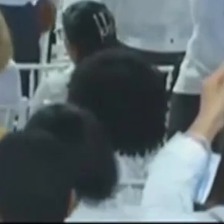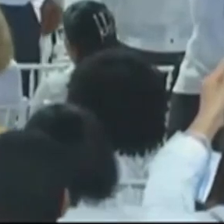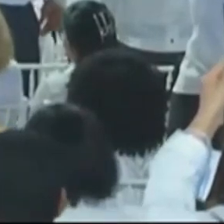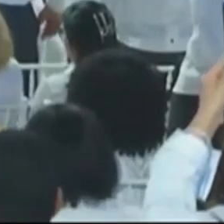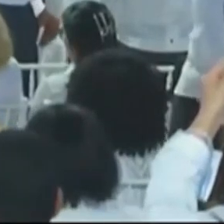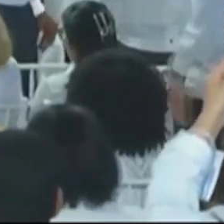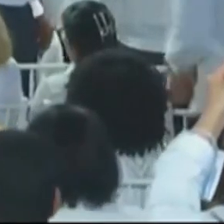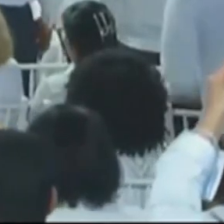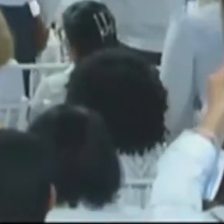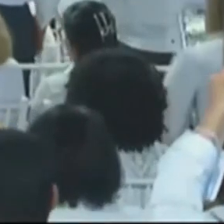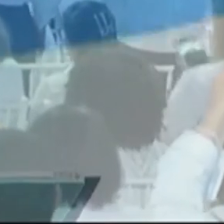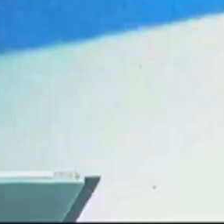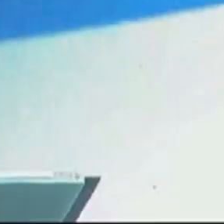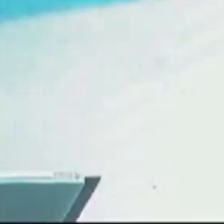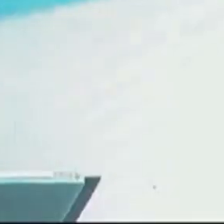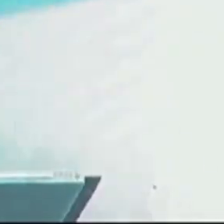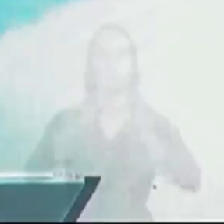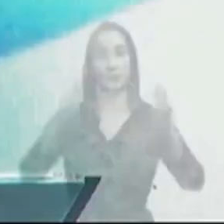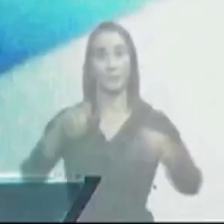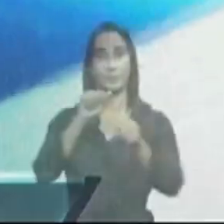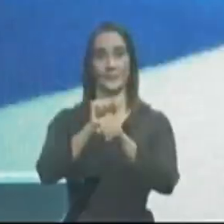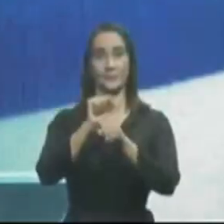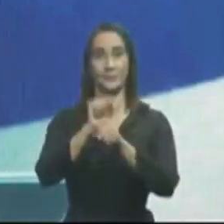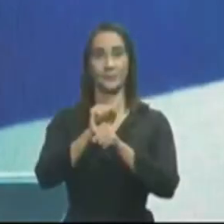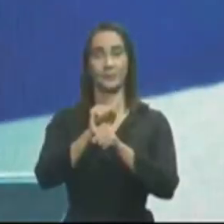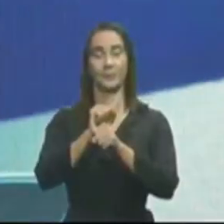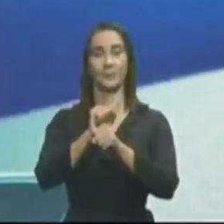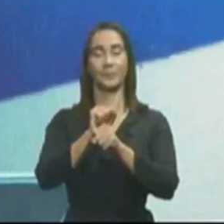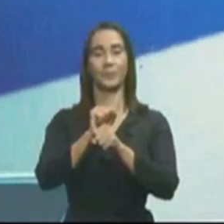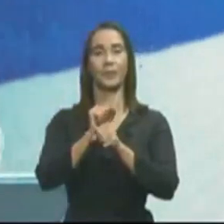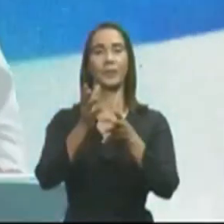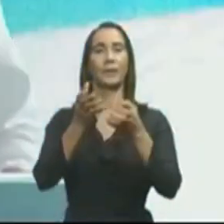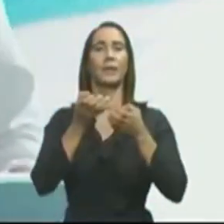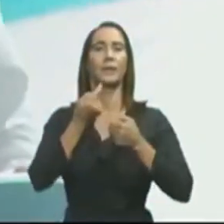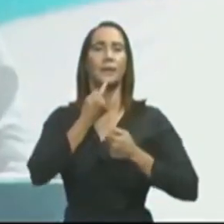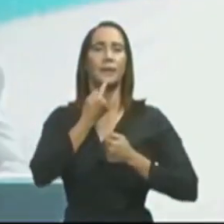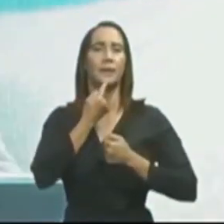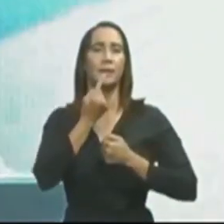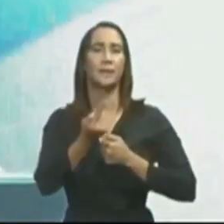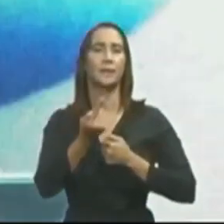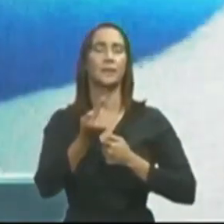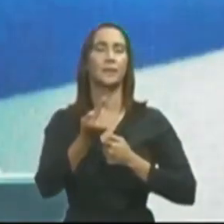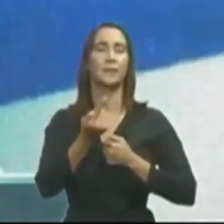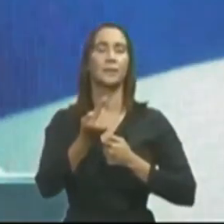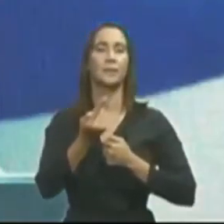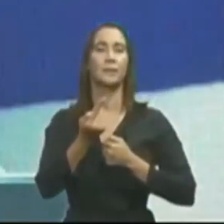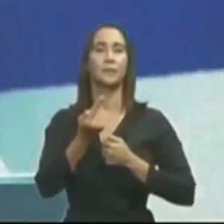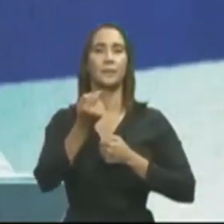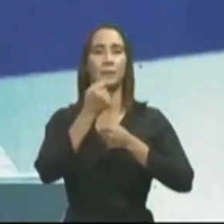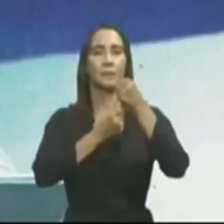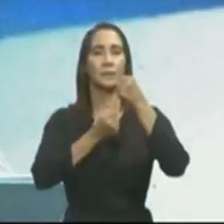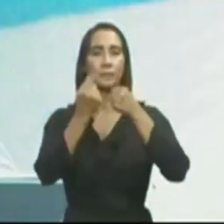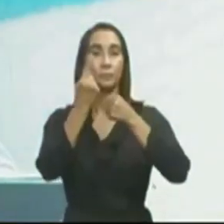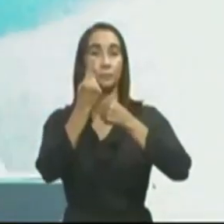Luis Miguel de Camps, ministro de Trabajo, que quiero decir que desde hace año y